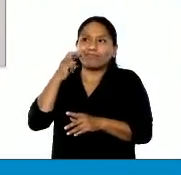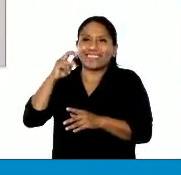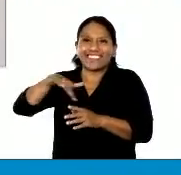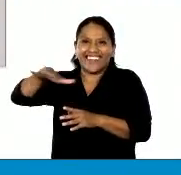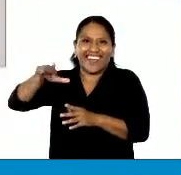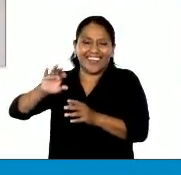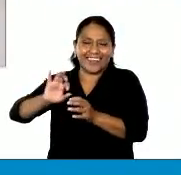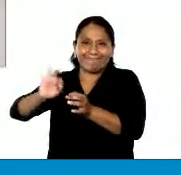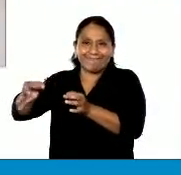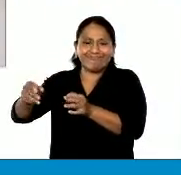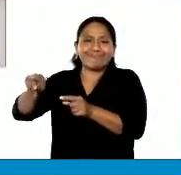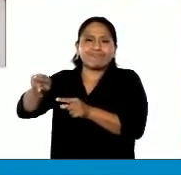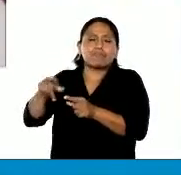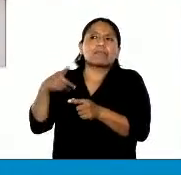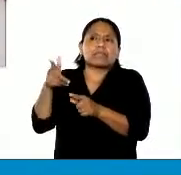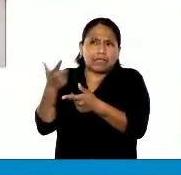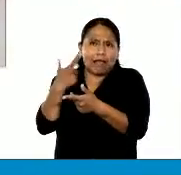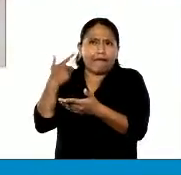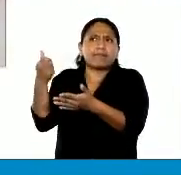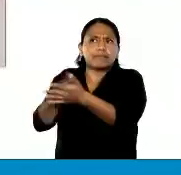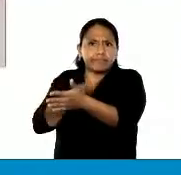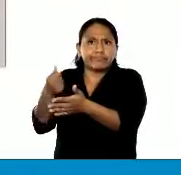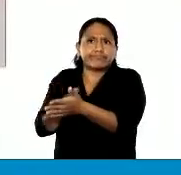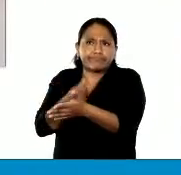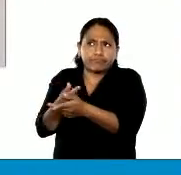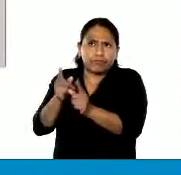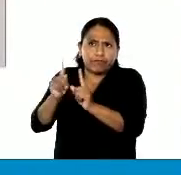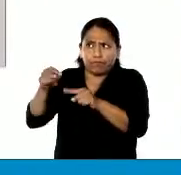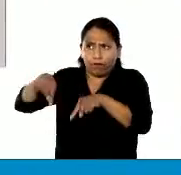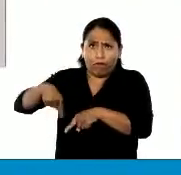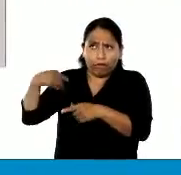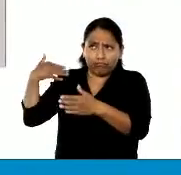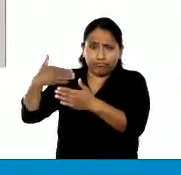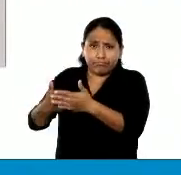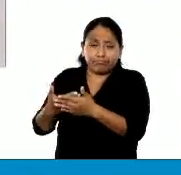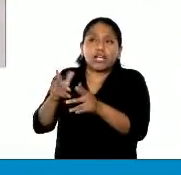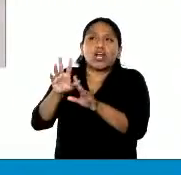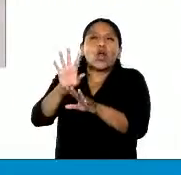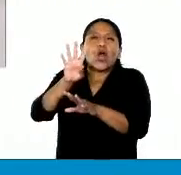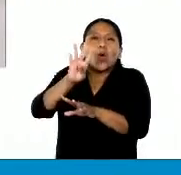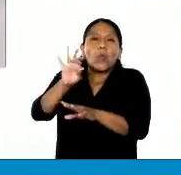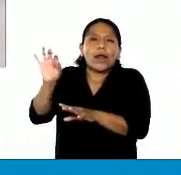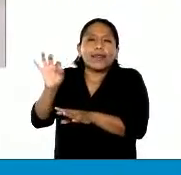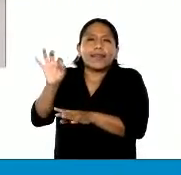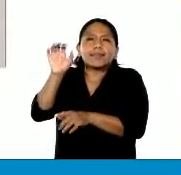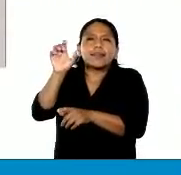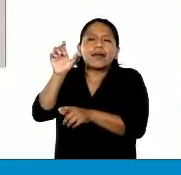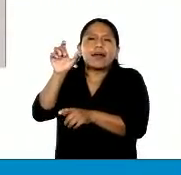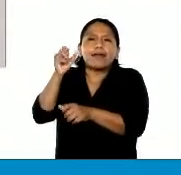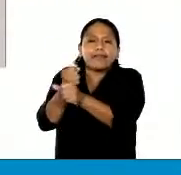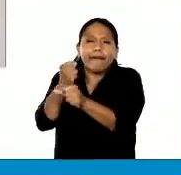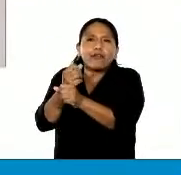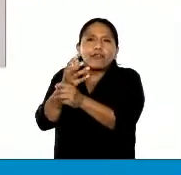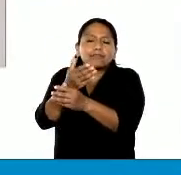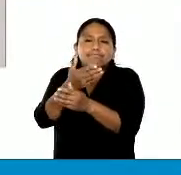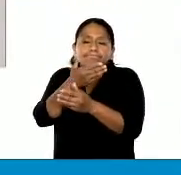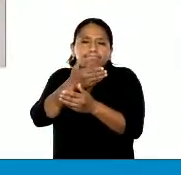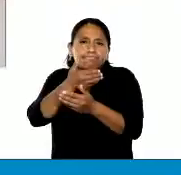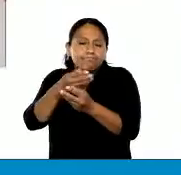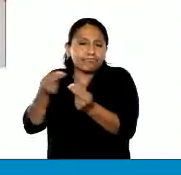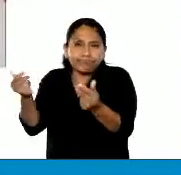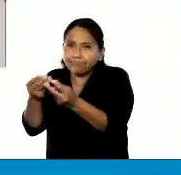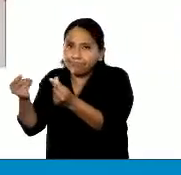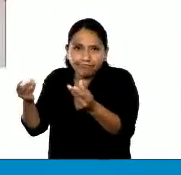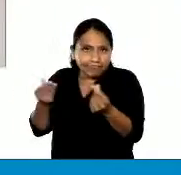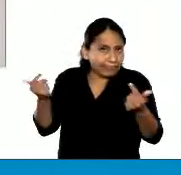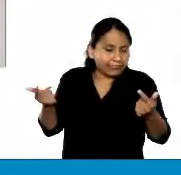tiene una gran tradición de lucha que sigue hasta nuestros días, cuentan con 40 trabajadores desaparecidos. En las instalaciones de la fábrica